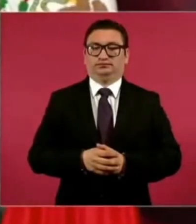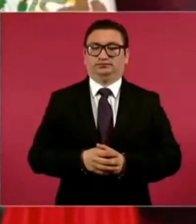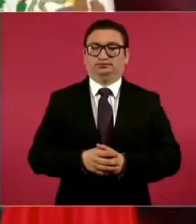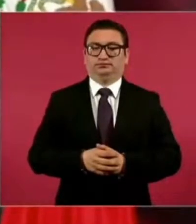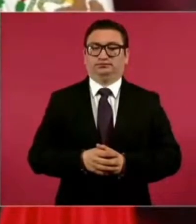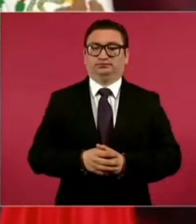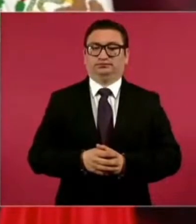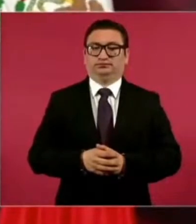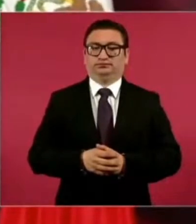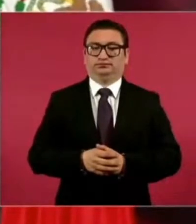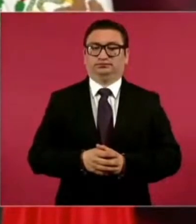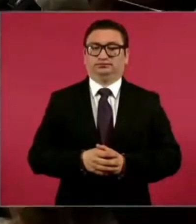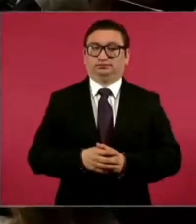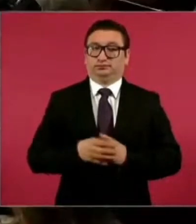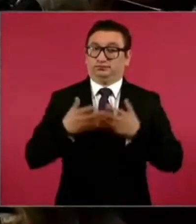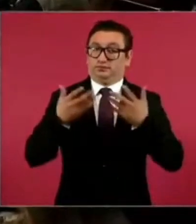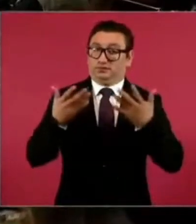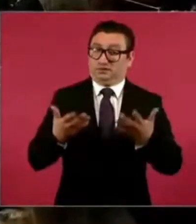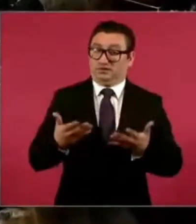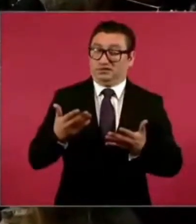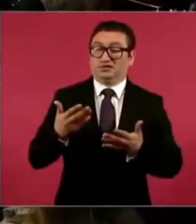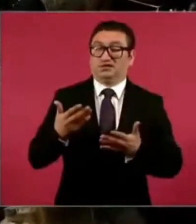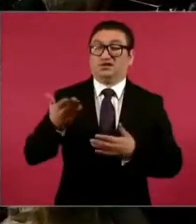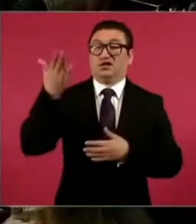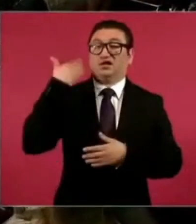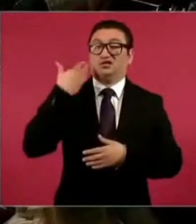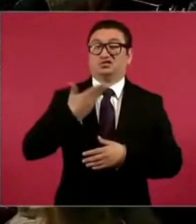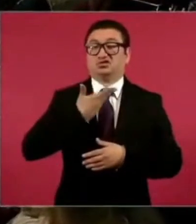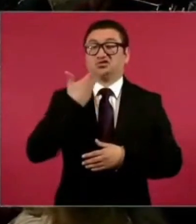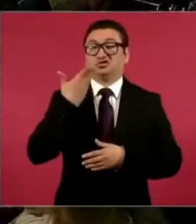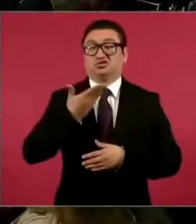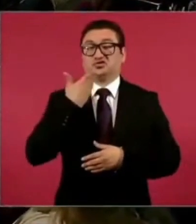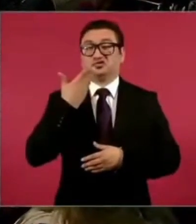Y quedó la costumbre de los moches.